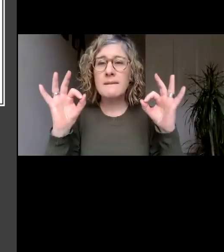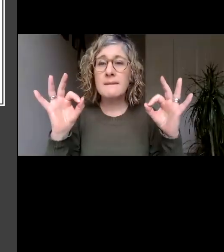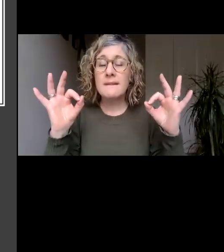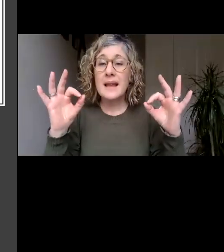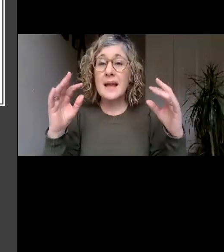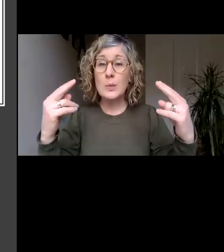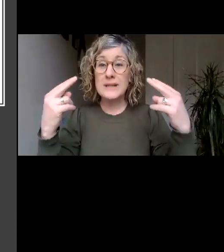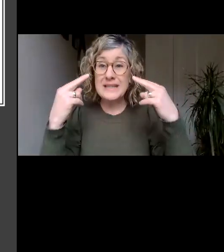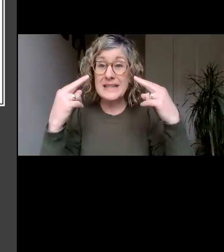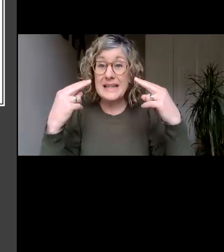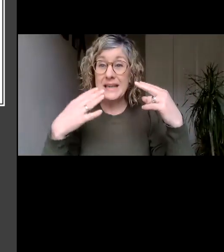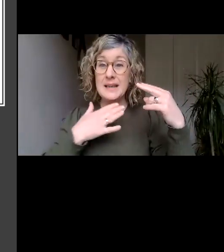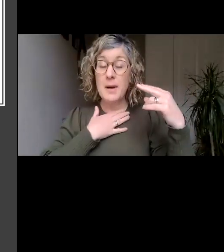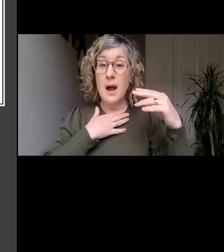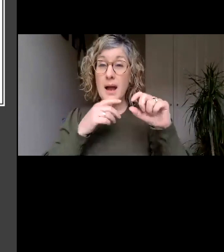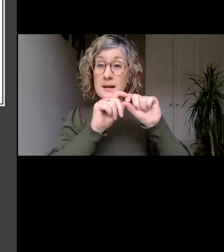Muchas gracias, Maya.